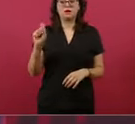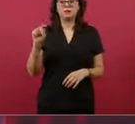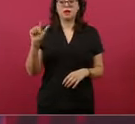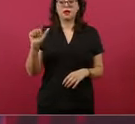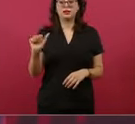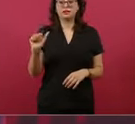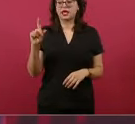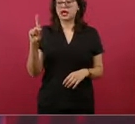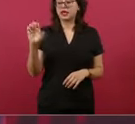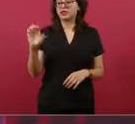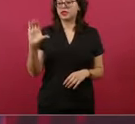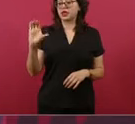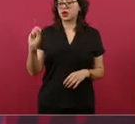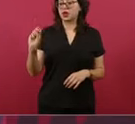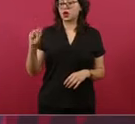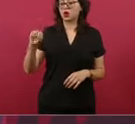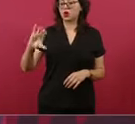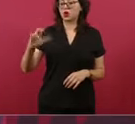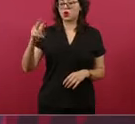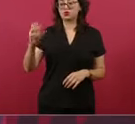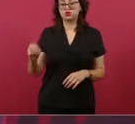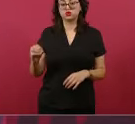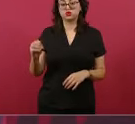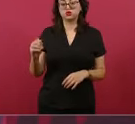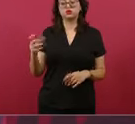Vamos avanzando, nada más que es muy complejo.